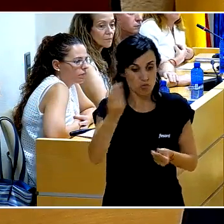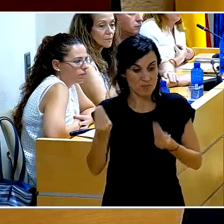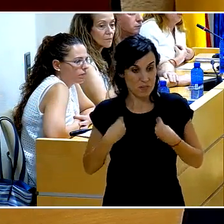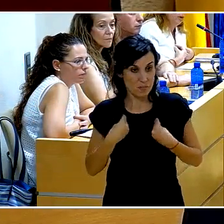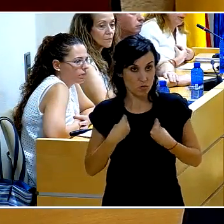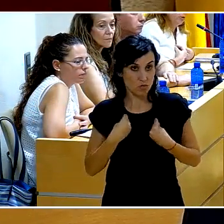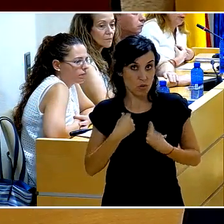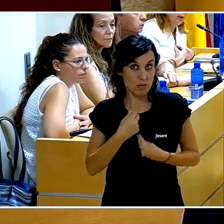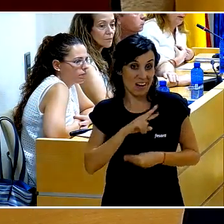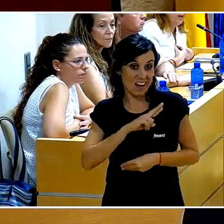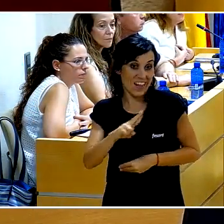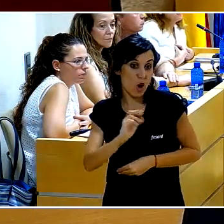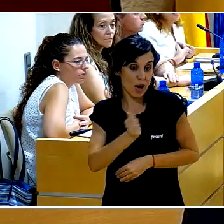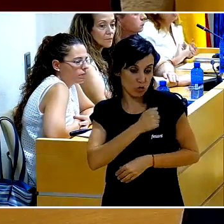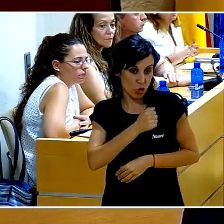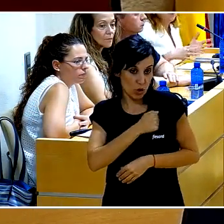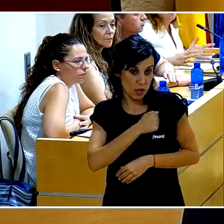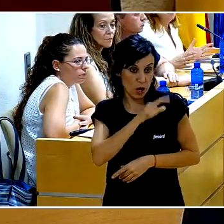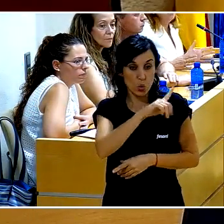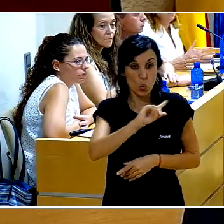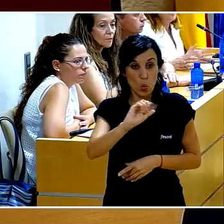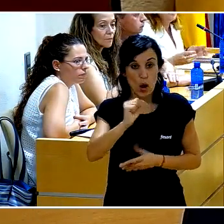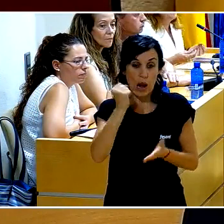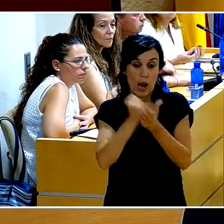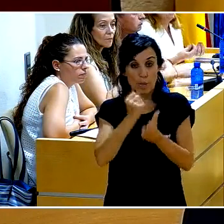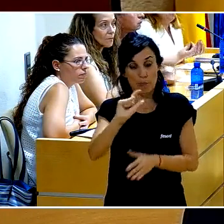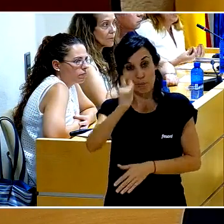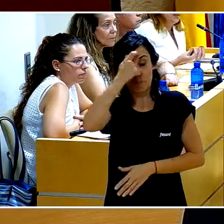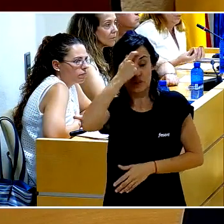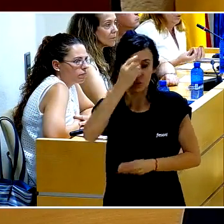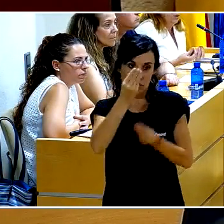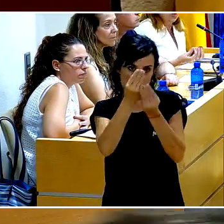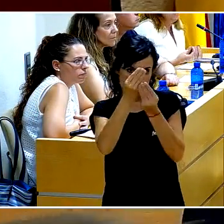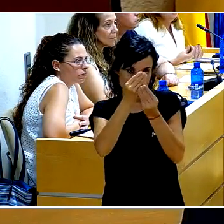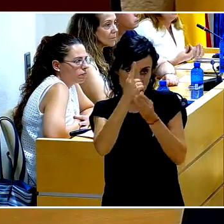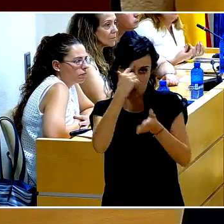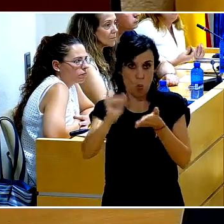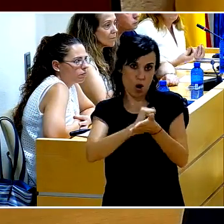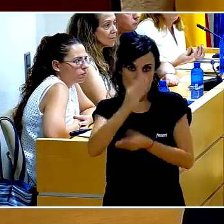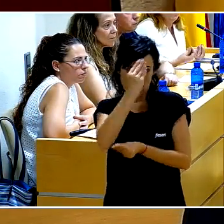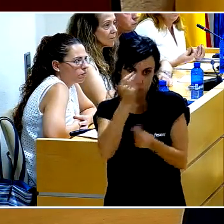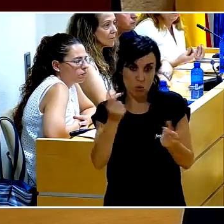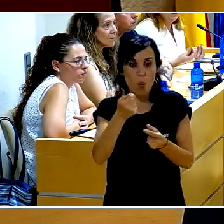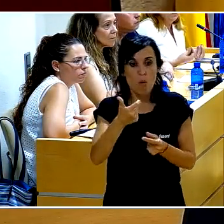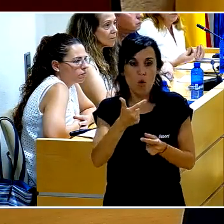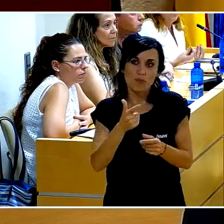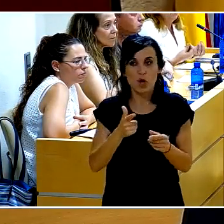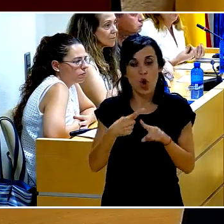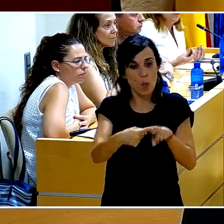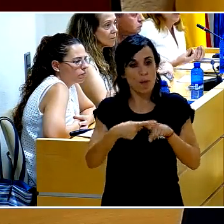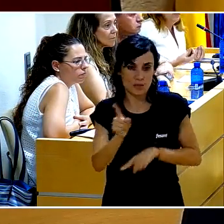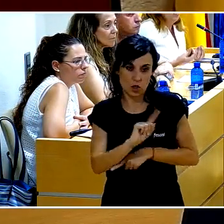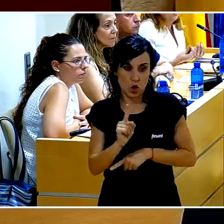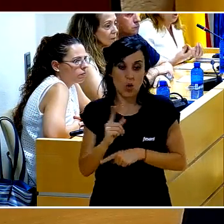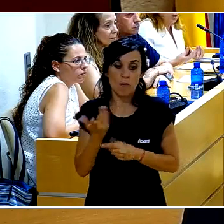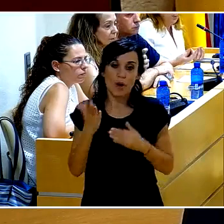a la religión católica se los quite de encima, y que como mínimo, no le pido que comparta, pero como